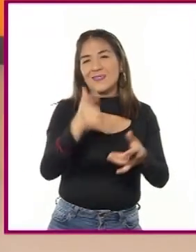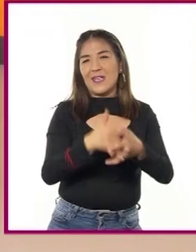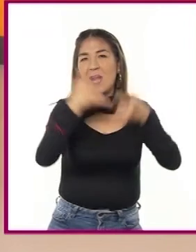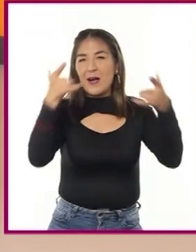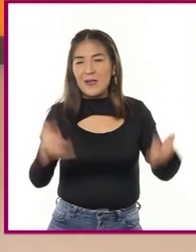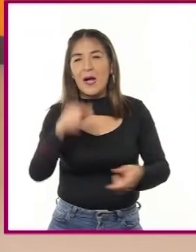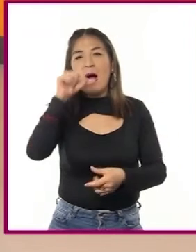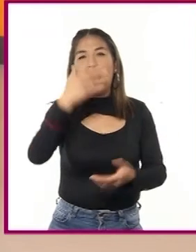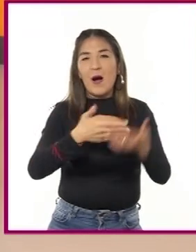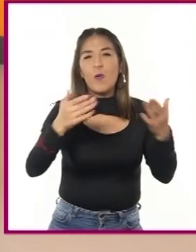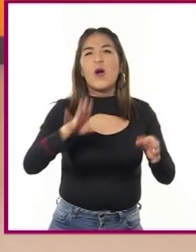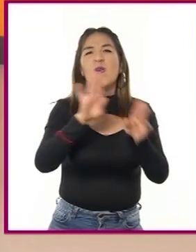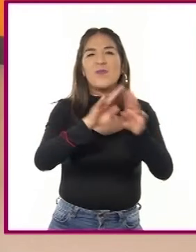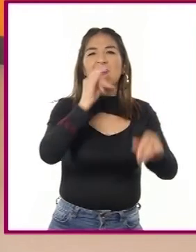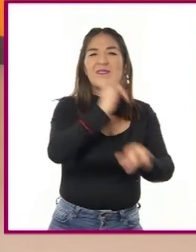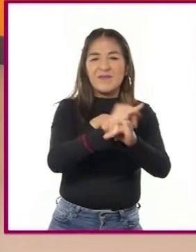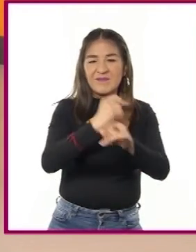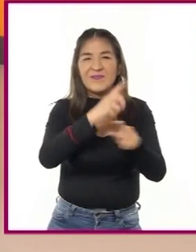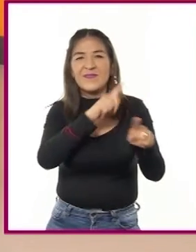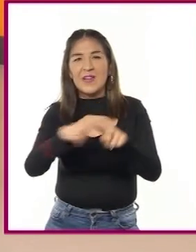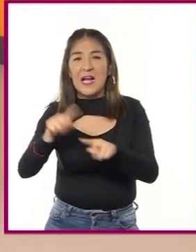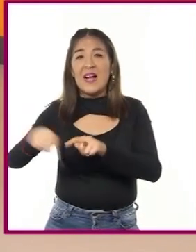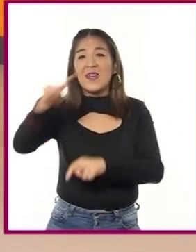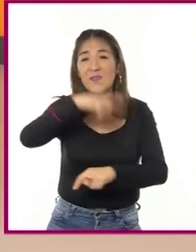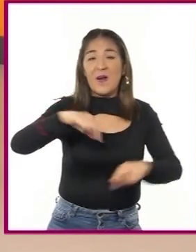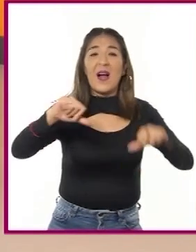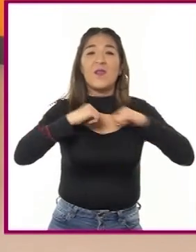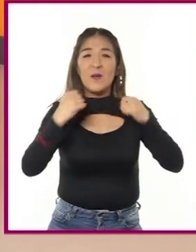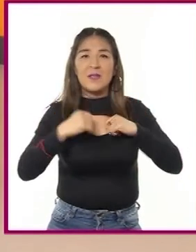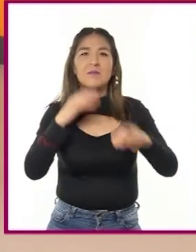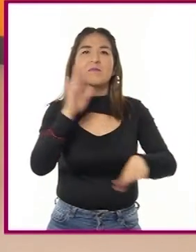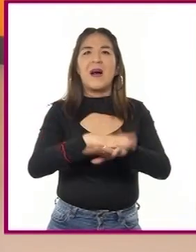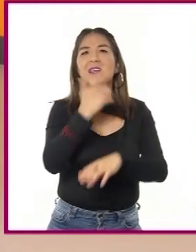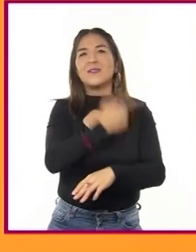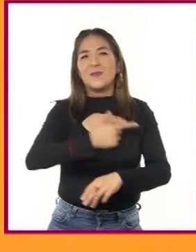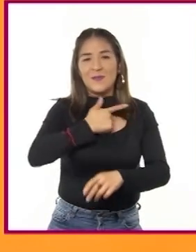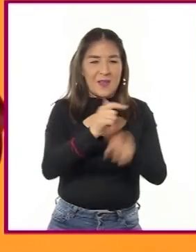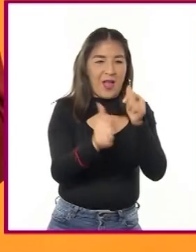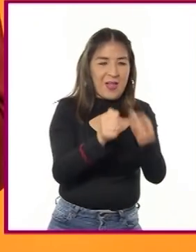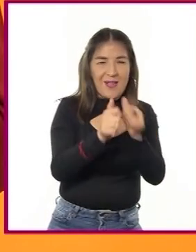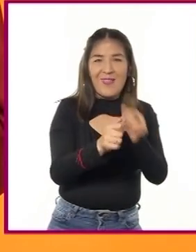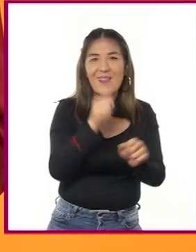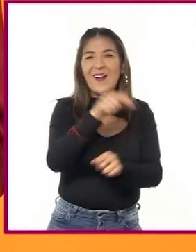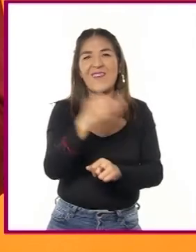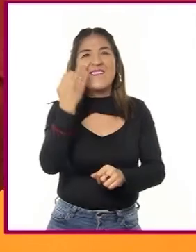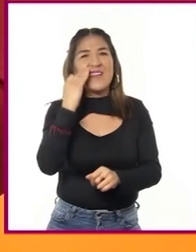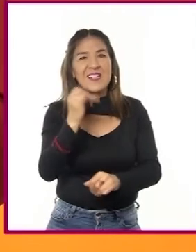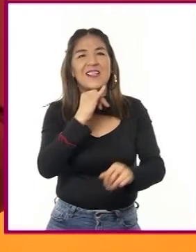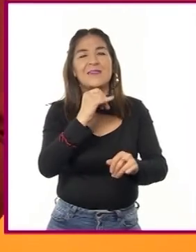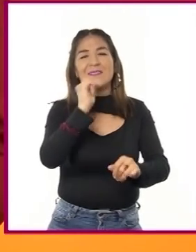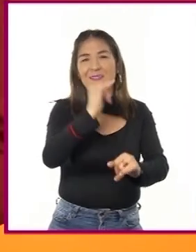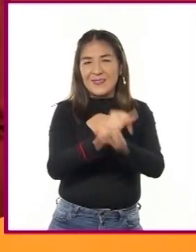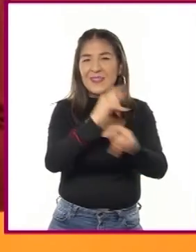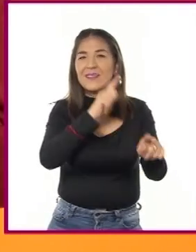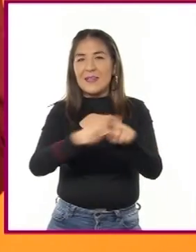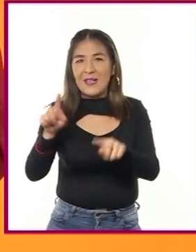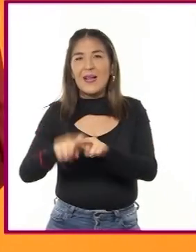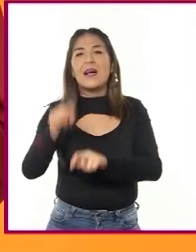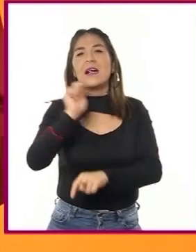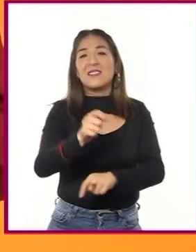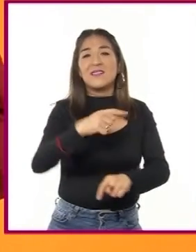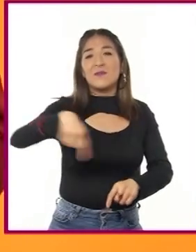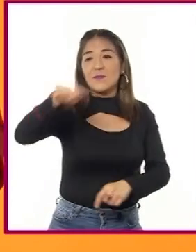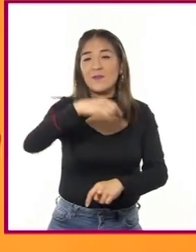las y los adolescentes viven buena parte de su vida en las redes sociales. Esto para las y los familiares